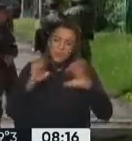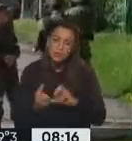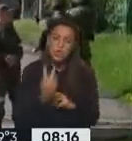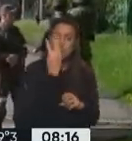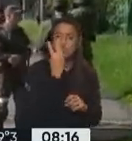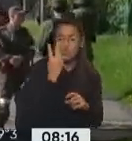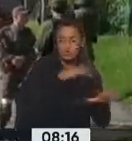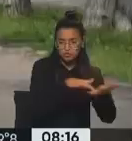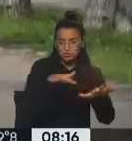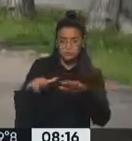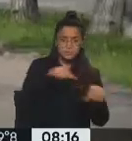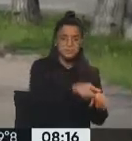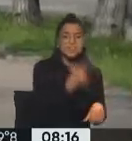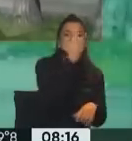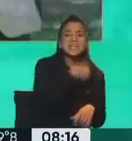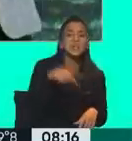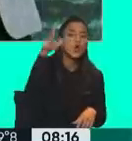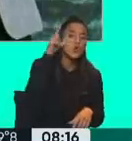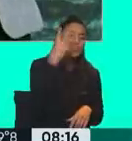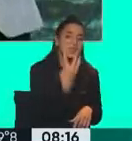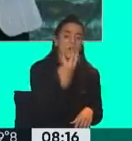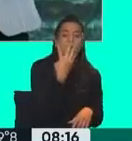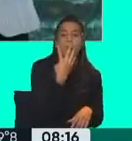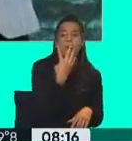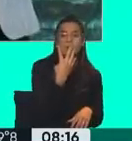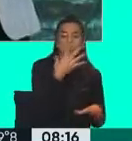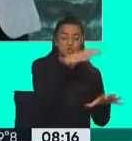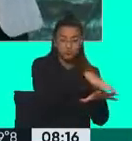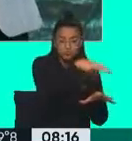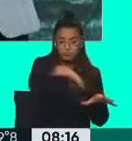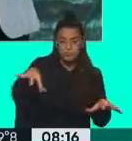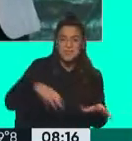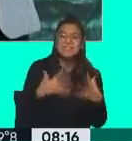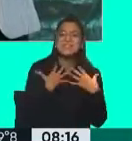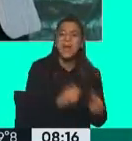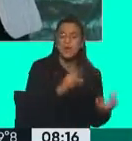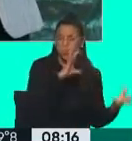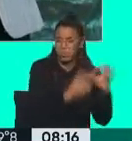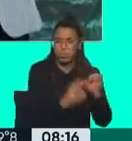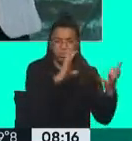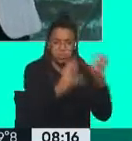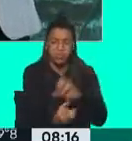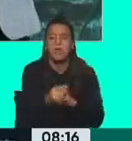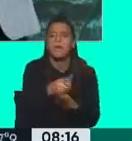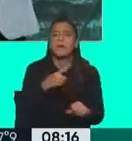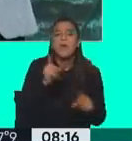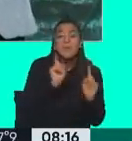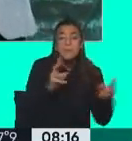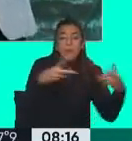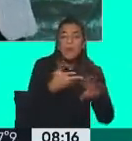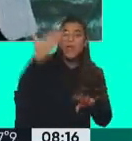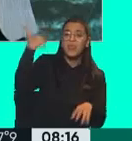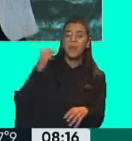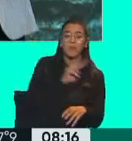ámbitos hablaron de 184 infraestructuras sanitarias destruidas en lo que va de la guerra desde el